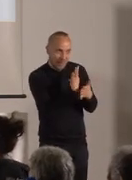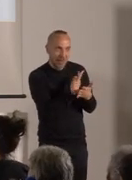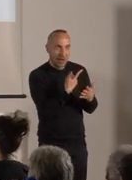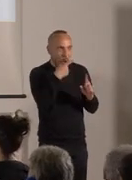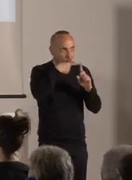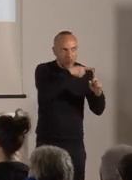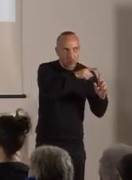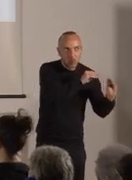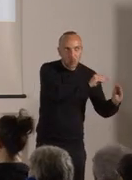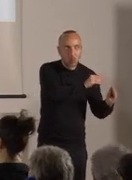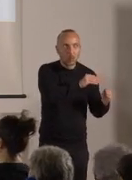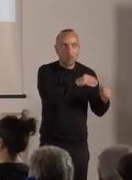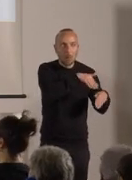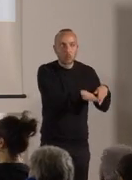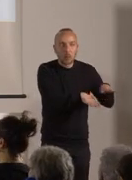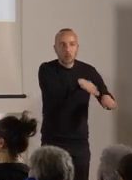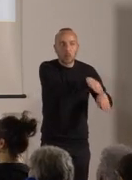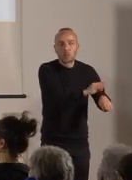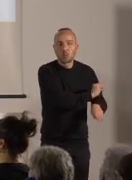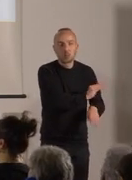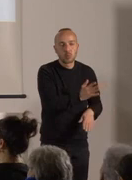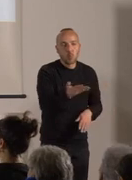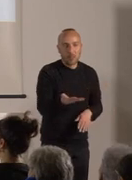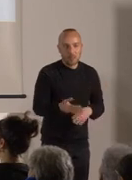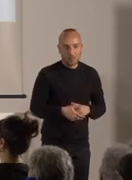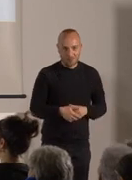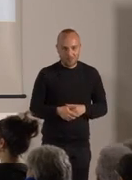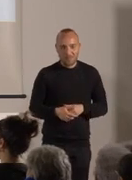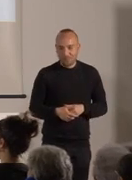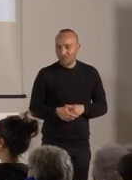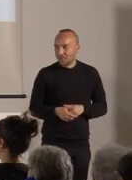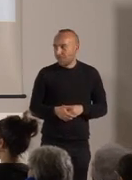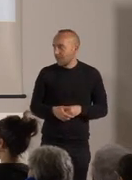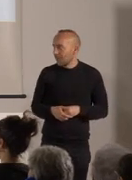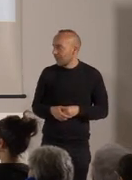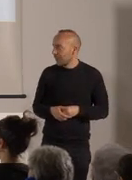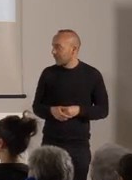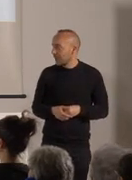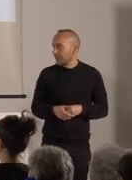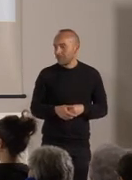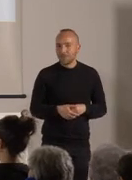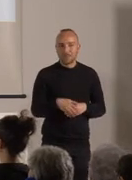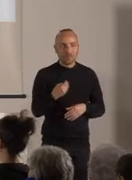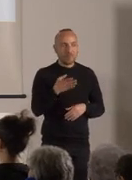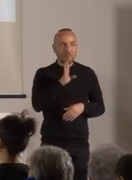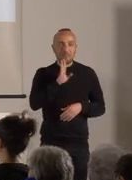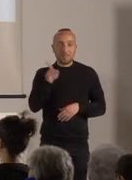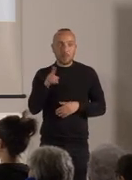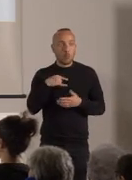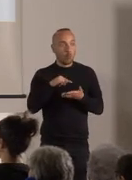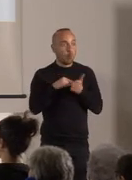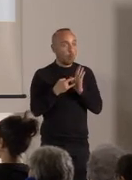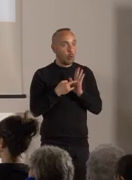y cuáles van a ser vuestros primeros pasos a dar. Vale. Bueno, pues como dices, somos un proyecto